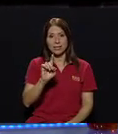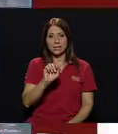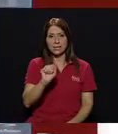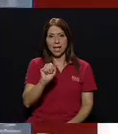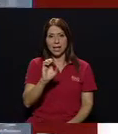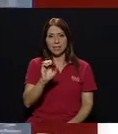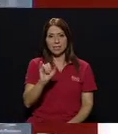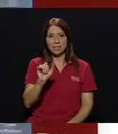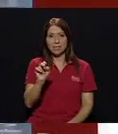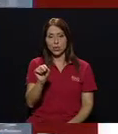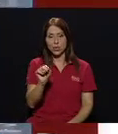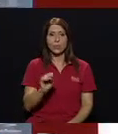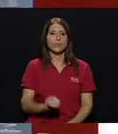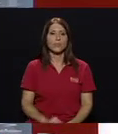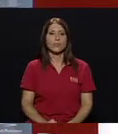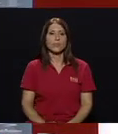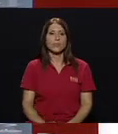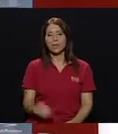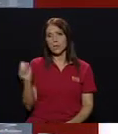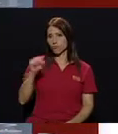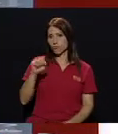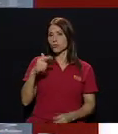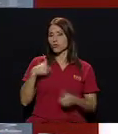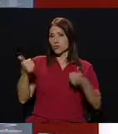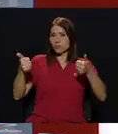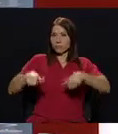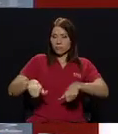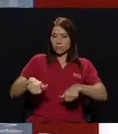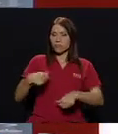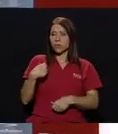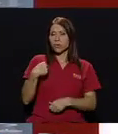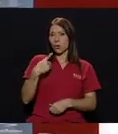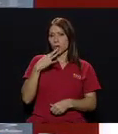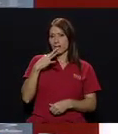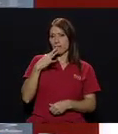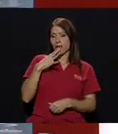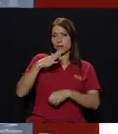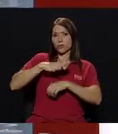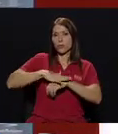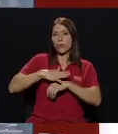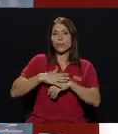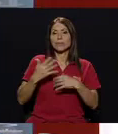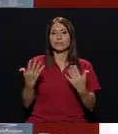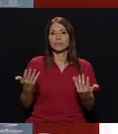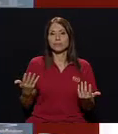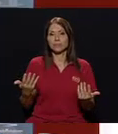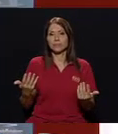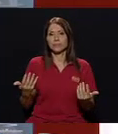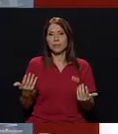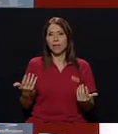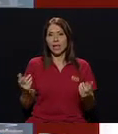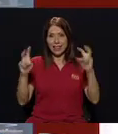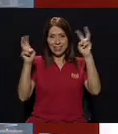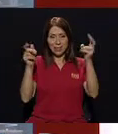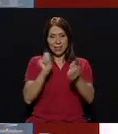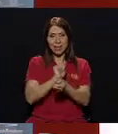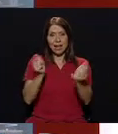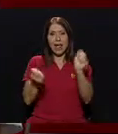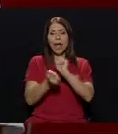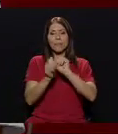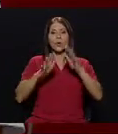sí, sinónimo de alimentos, ¿verdad? Y coincido con los criterios que han mencionado referente al que el